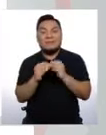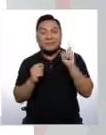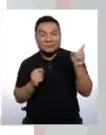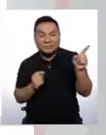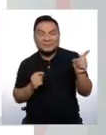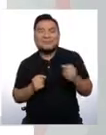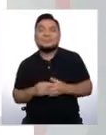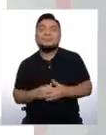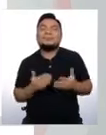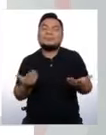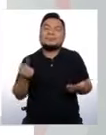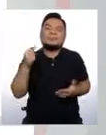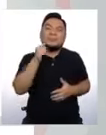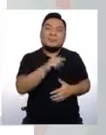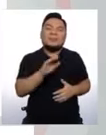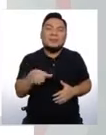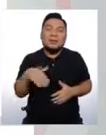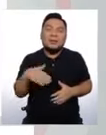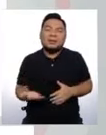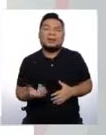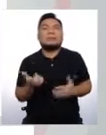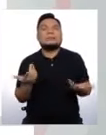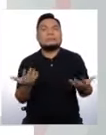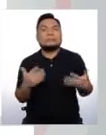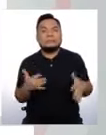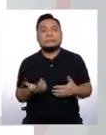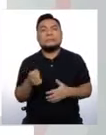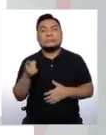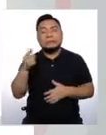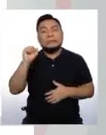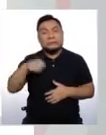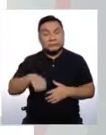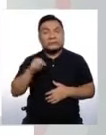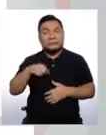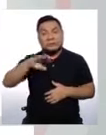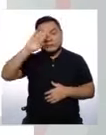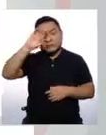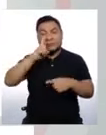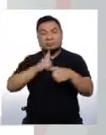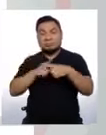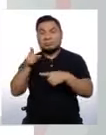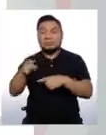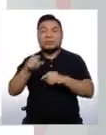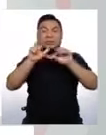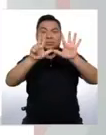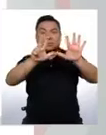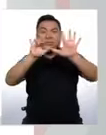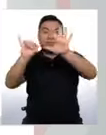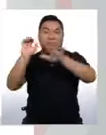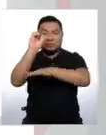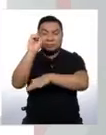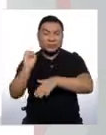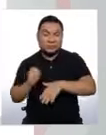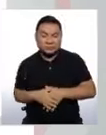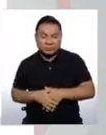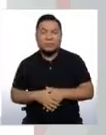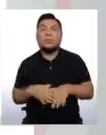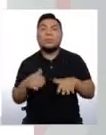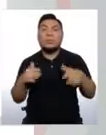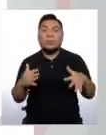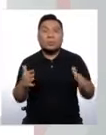tenemos un nivel de positividad del 86 por ciento o sea